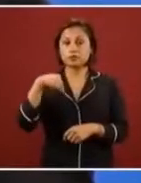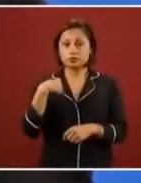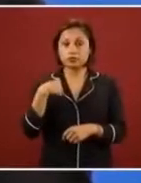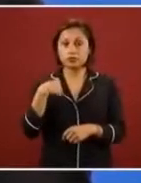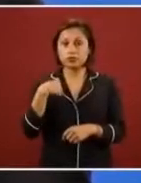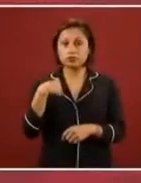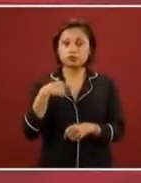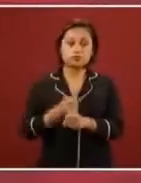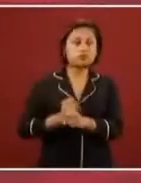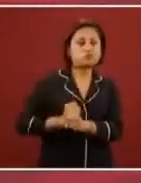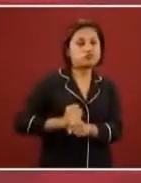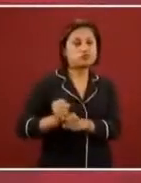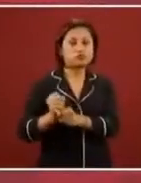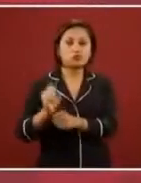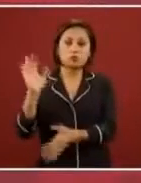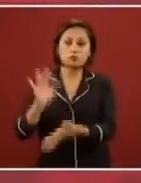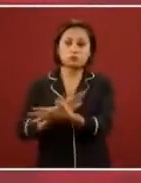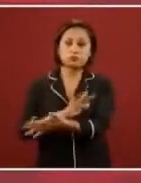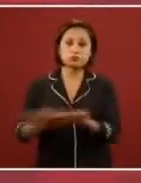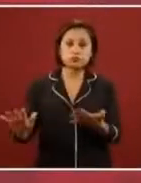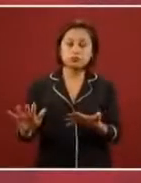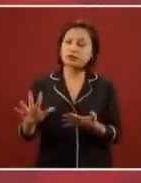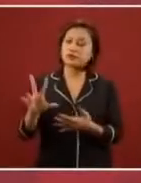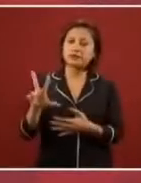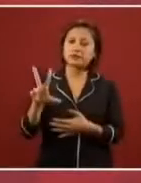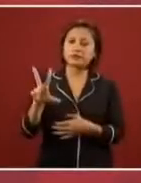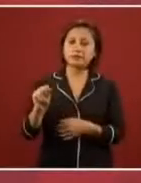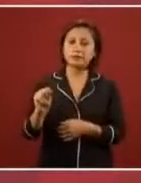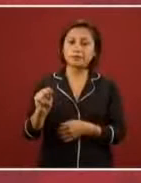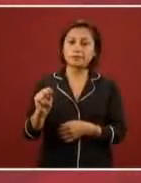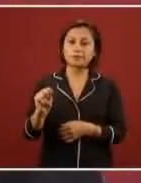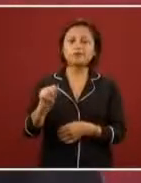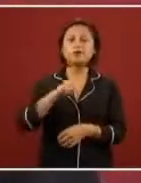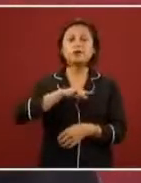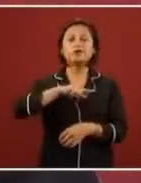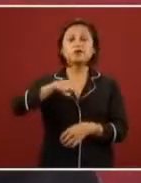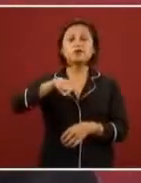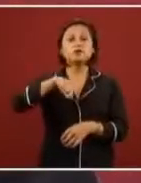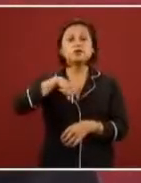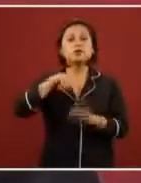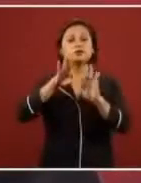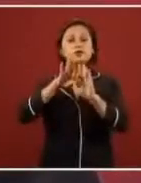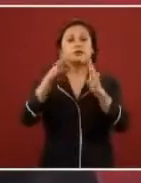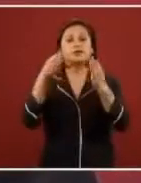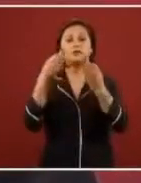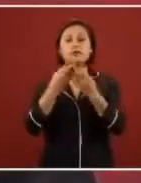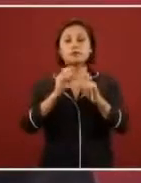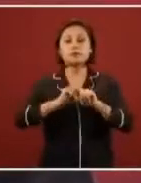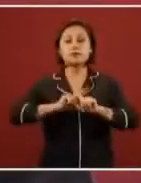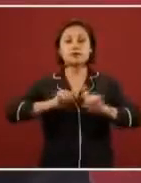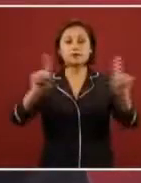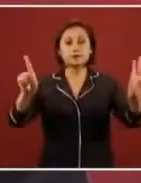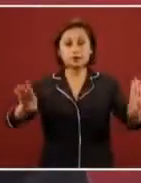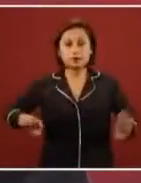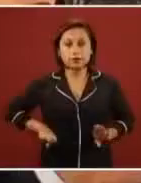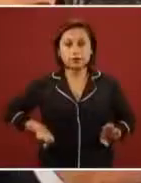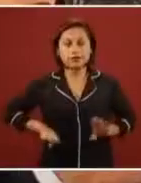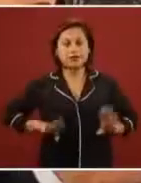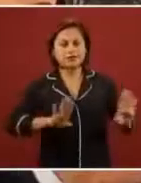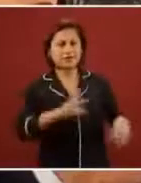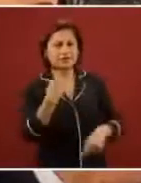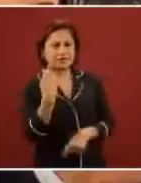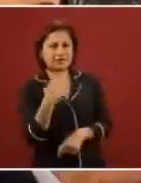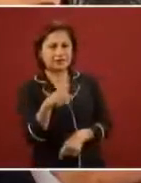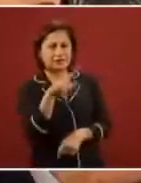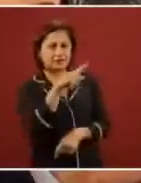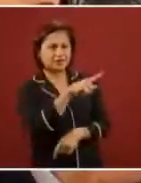de la fuerza. Es una estrategia distinta. Pero no veo el optimismo cuando tiene las peores